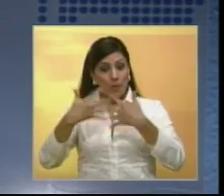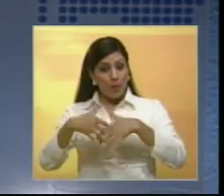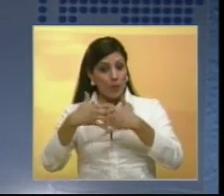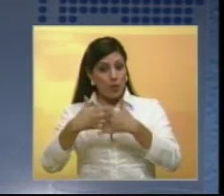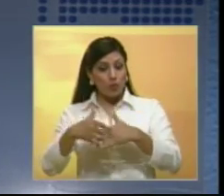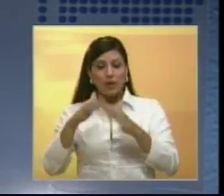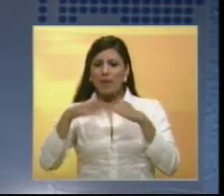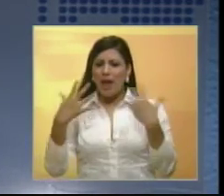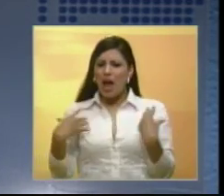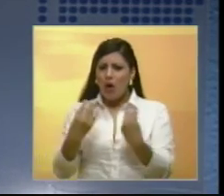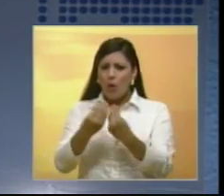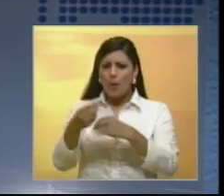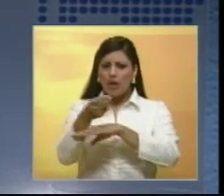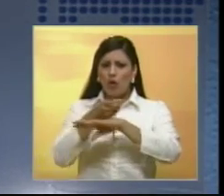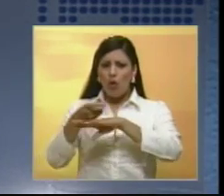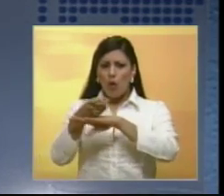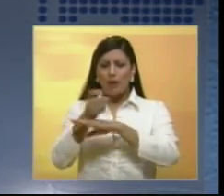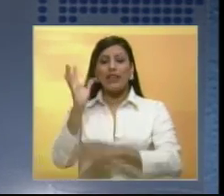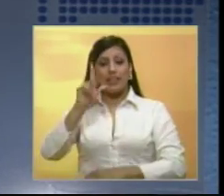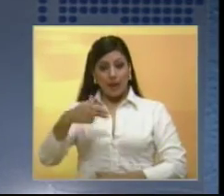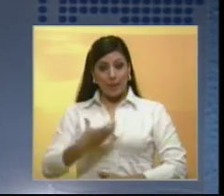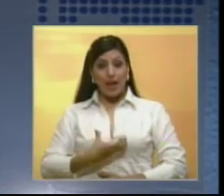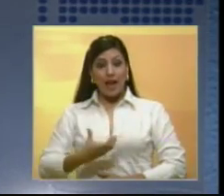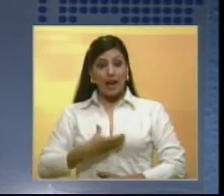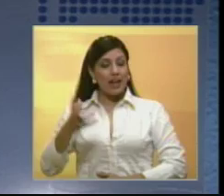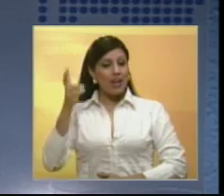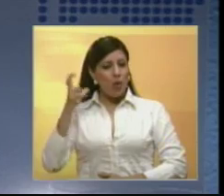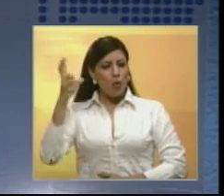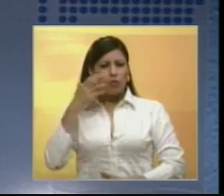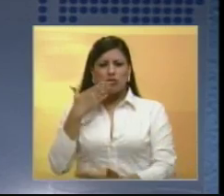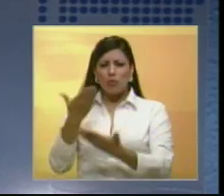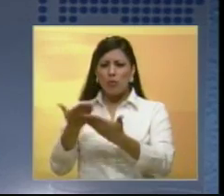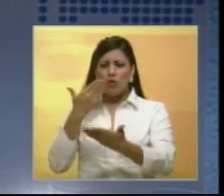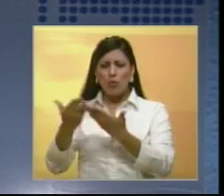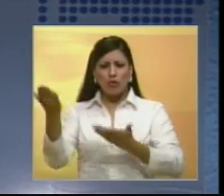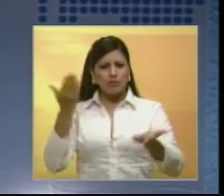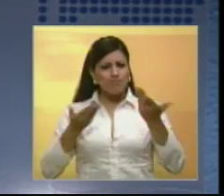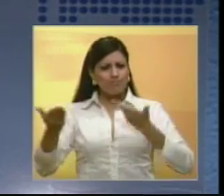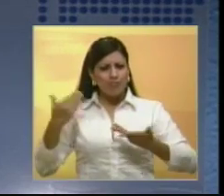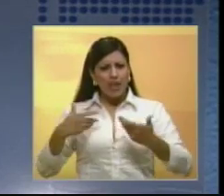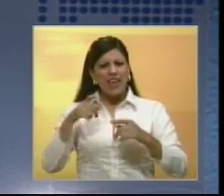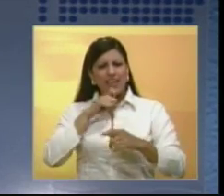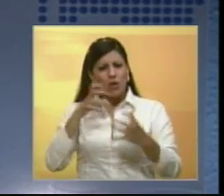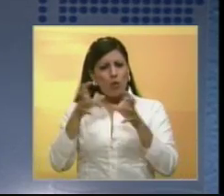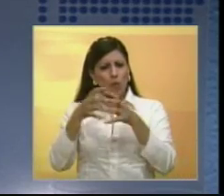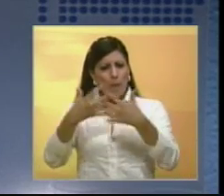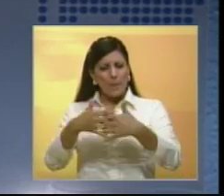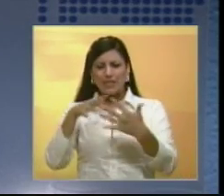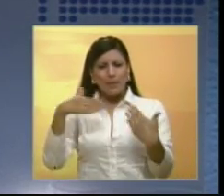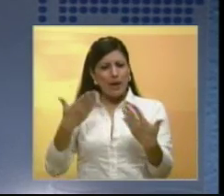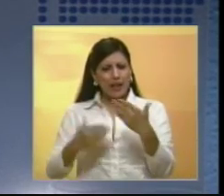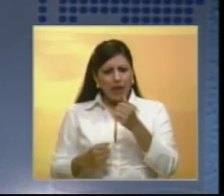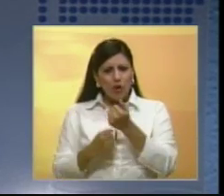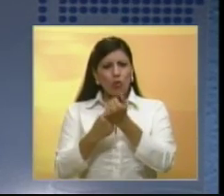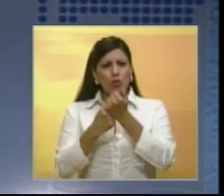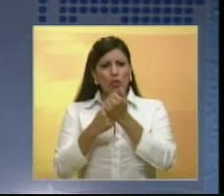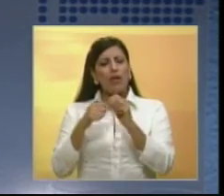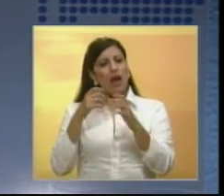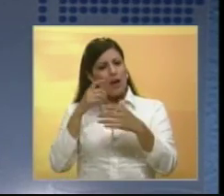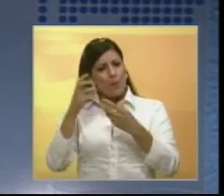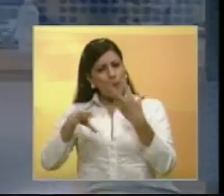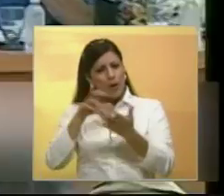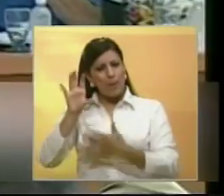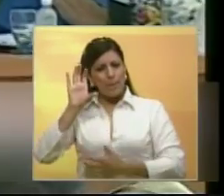Productiva, acompañado por gobernadores y alcaldes. Escucharán las propuestas del sector empresarial para afrontar la crisis que atraviesa el